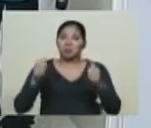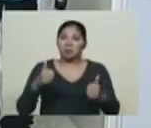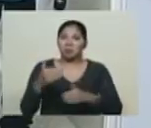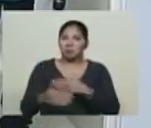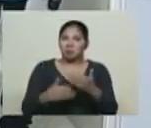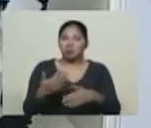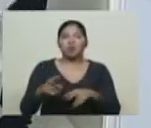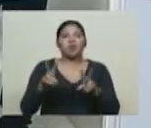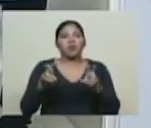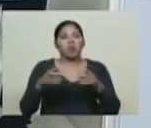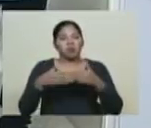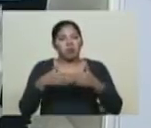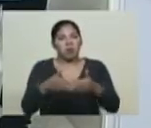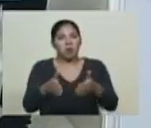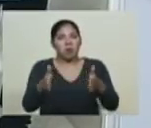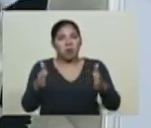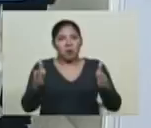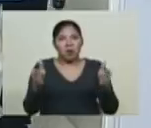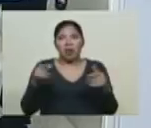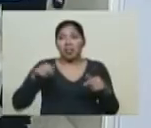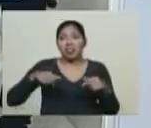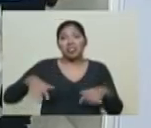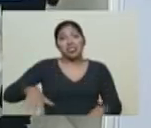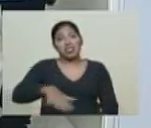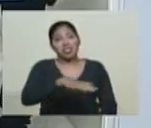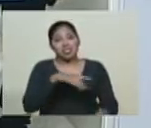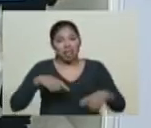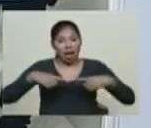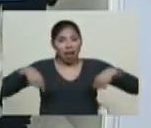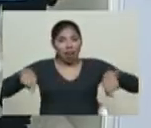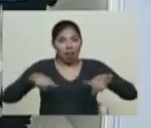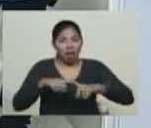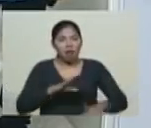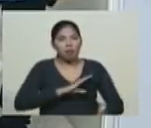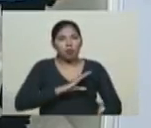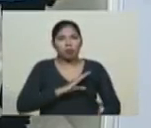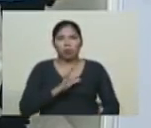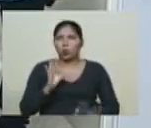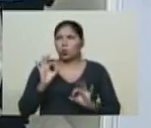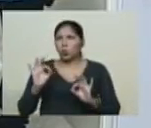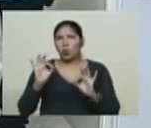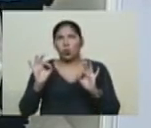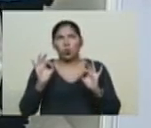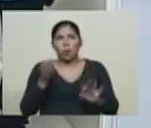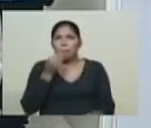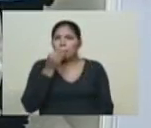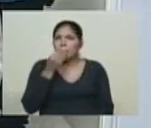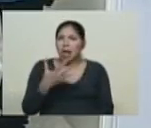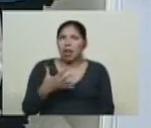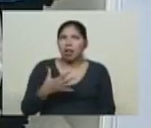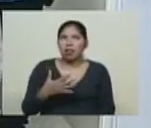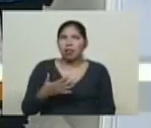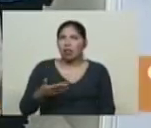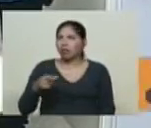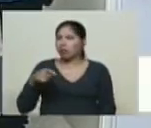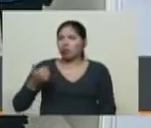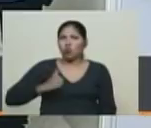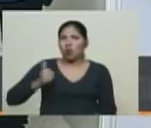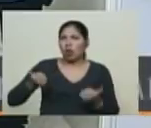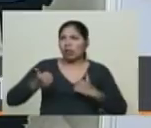la inauguración de toda esta sala e instalaciones que han quedado, mira, mejor que cualquier clínica del